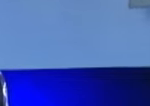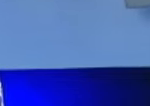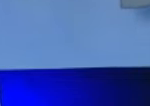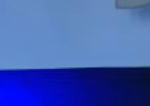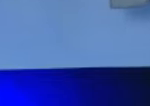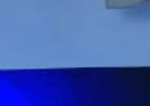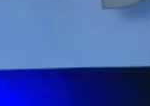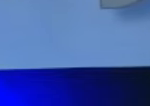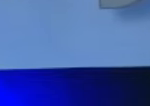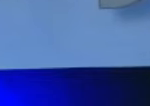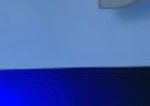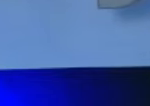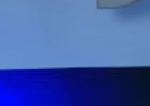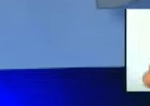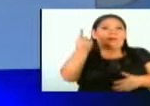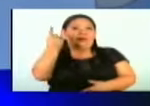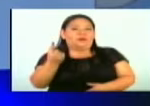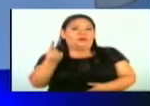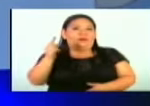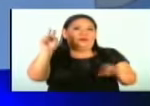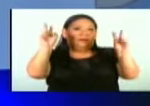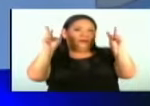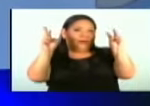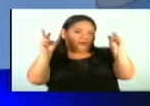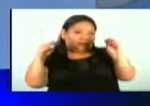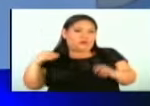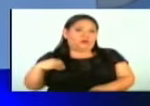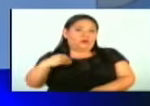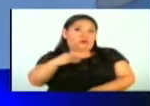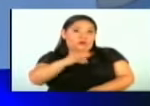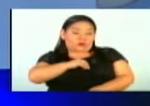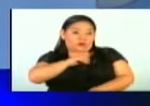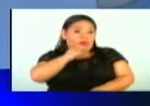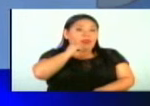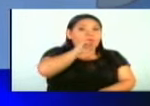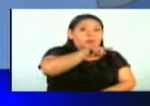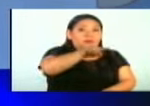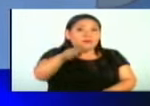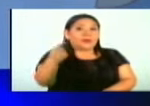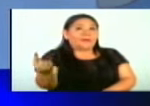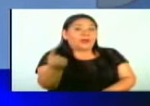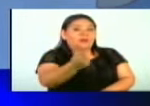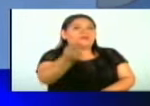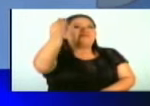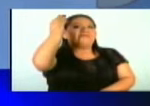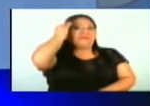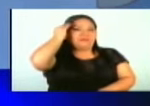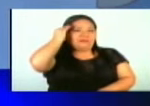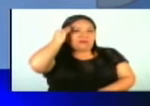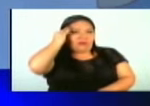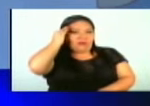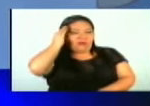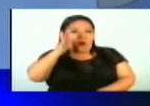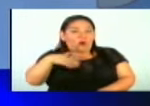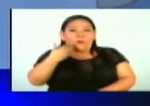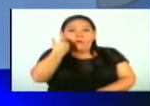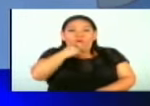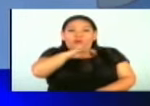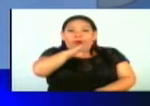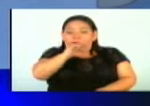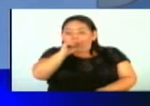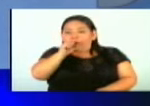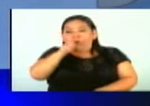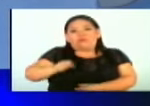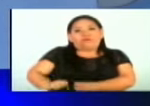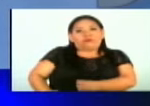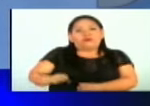Te comentamos que algunos expertos en salud advierten que las personas pueden llegar a identificar los síntomas de la fiebre tifoidea. ¿Esto por